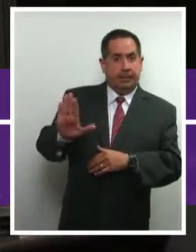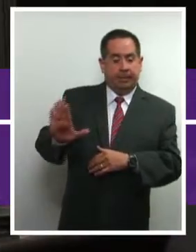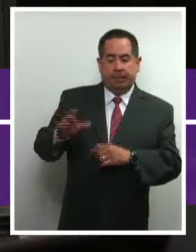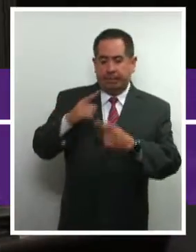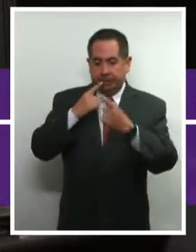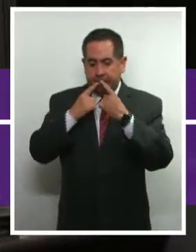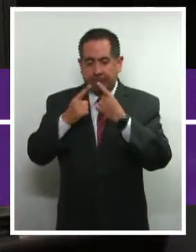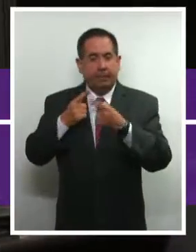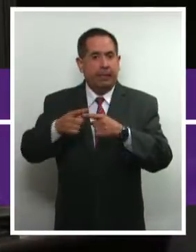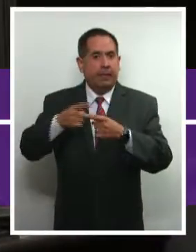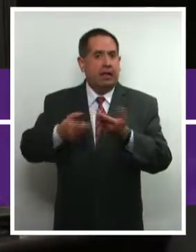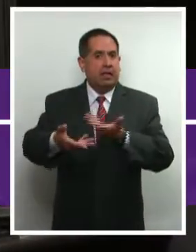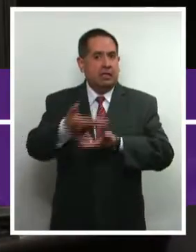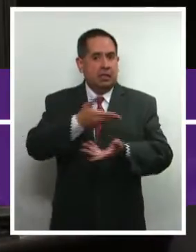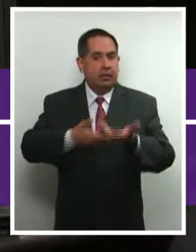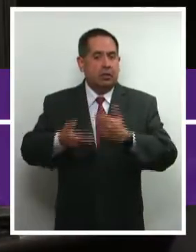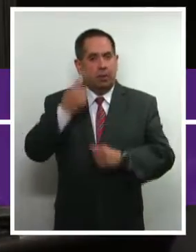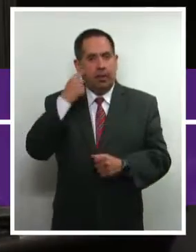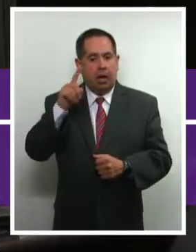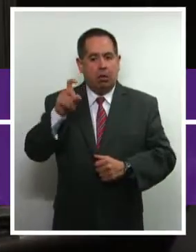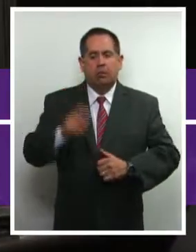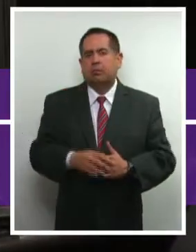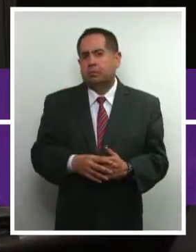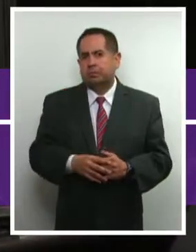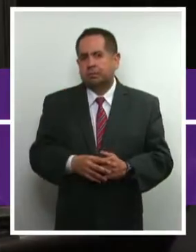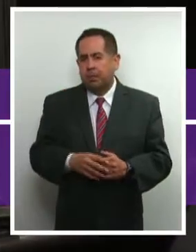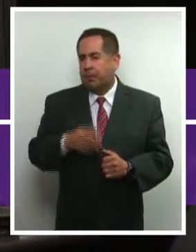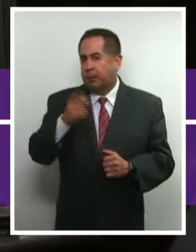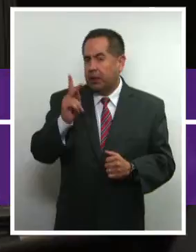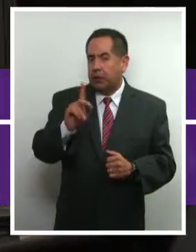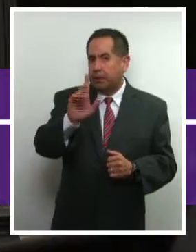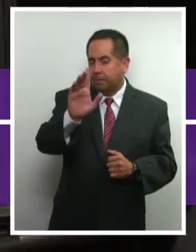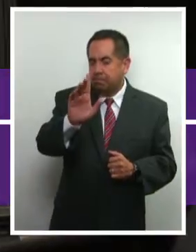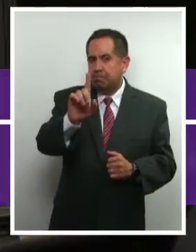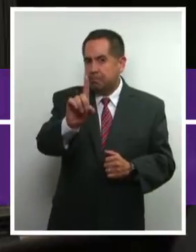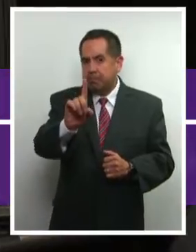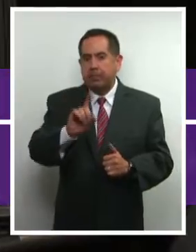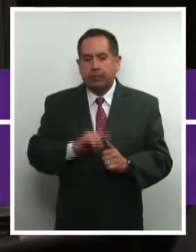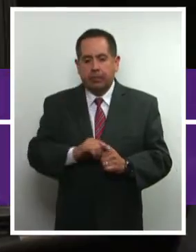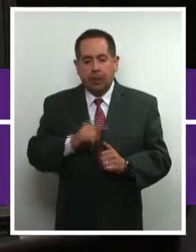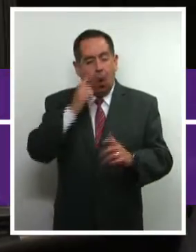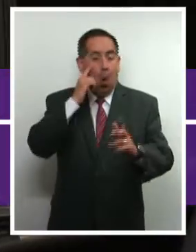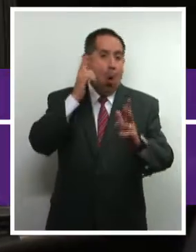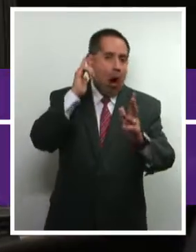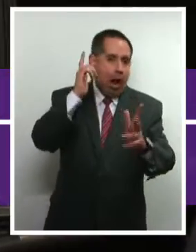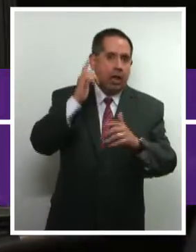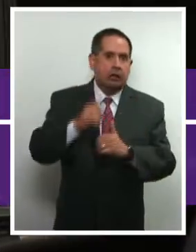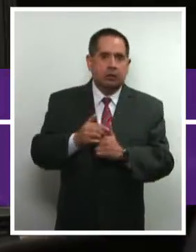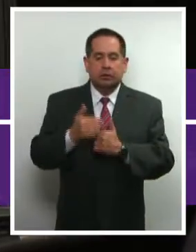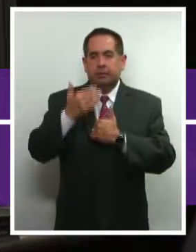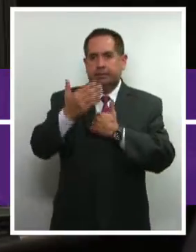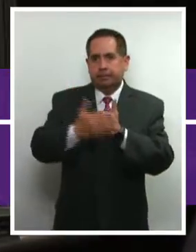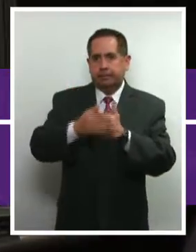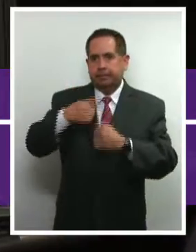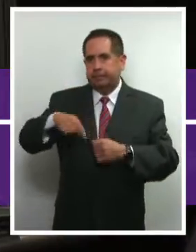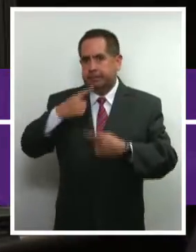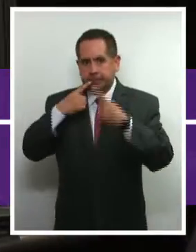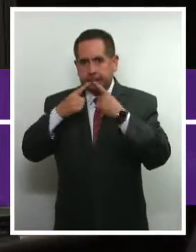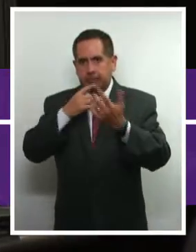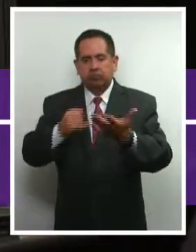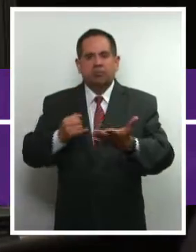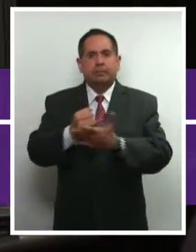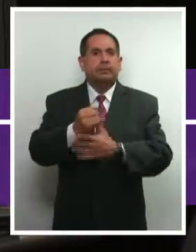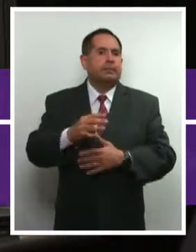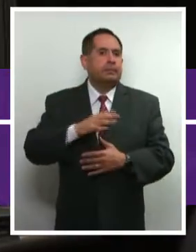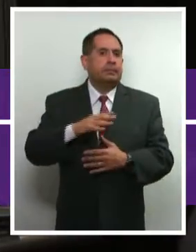gestión y servicio del agua. Pero algo que tal vez espero que en el siguiente dictamen